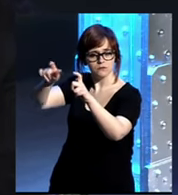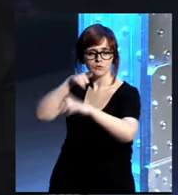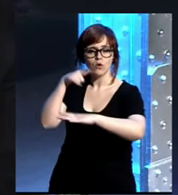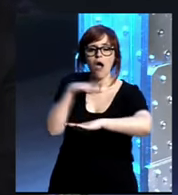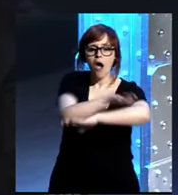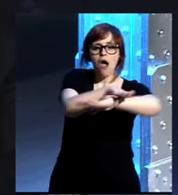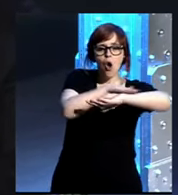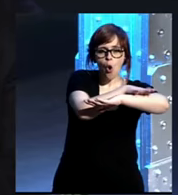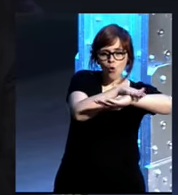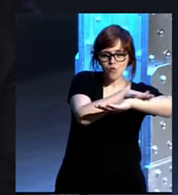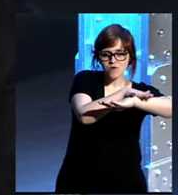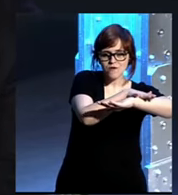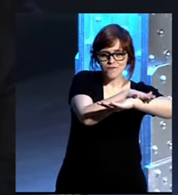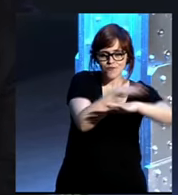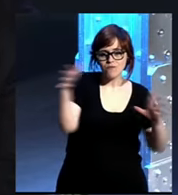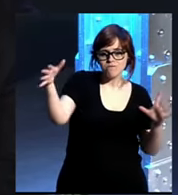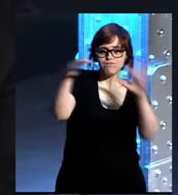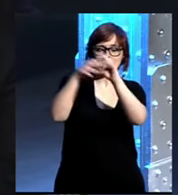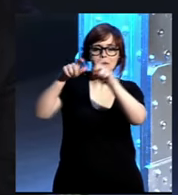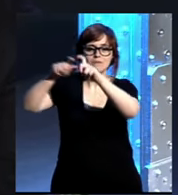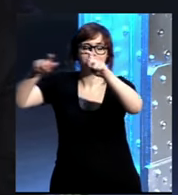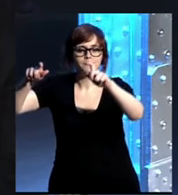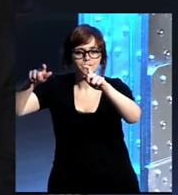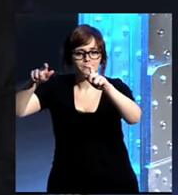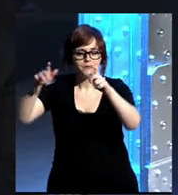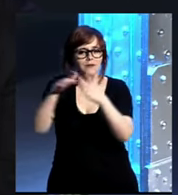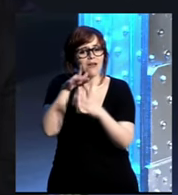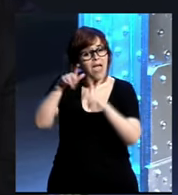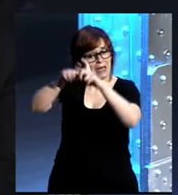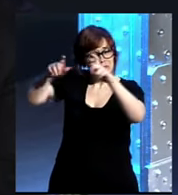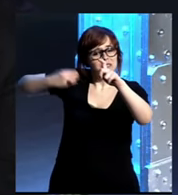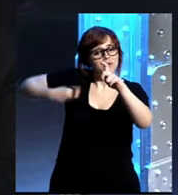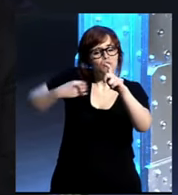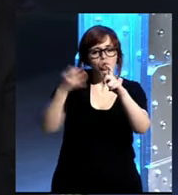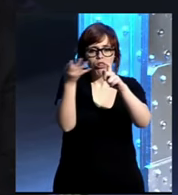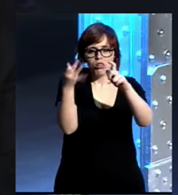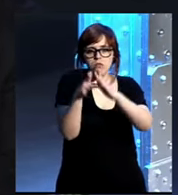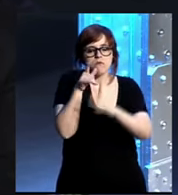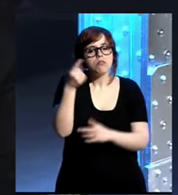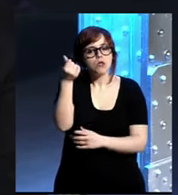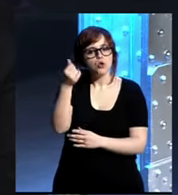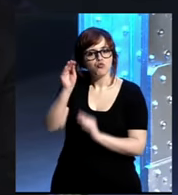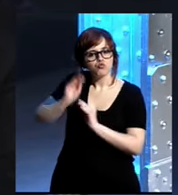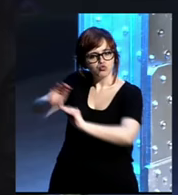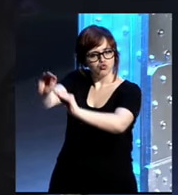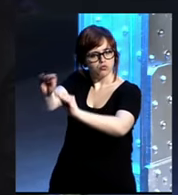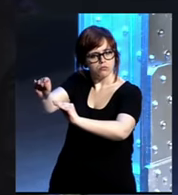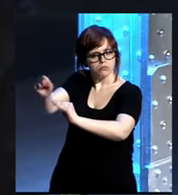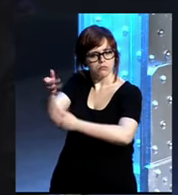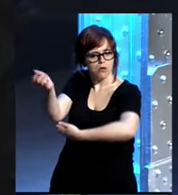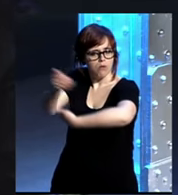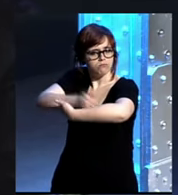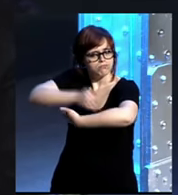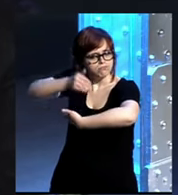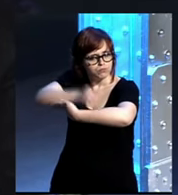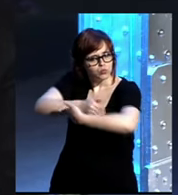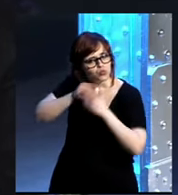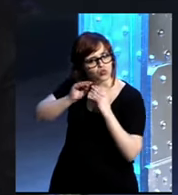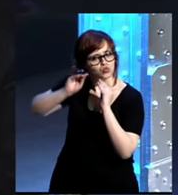empresa. Segundo, que sea una empresa sostenible en el tiempo, es decir, que se financie sola y que gane dinero sola.